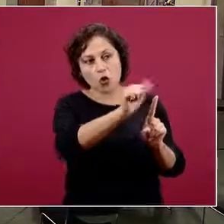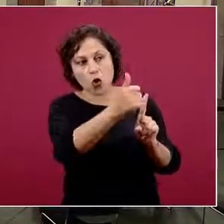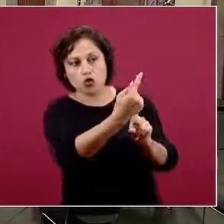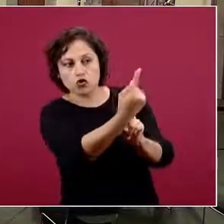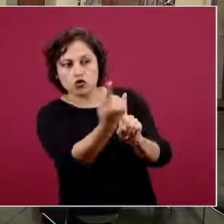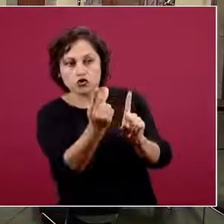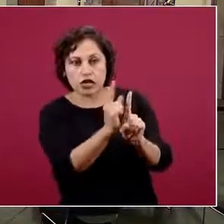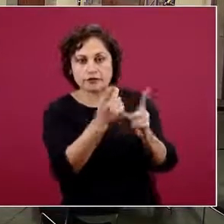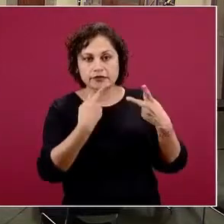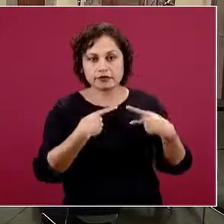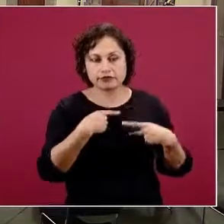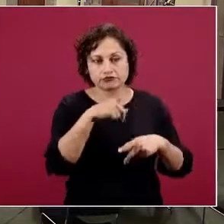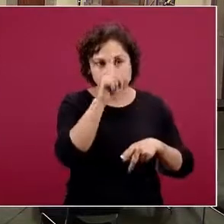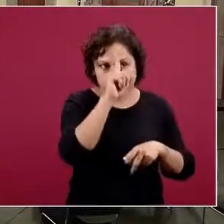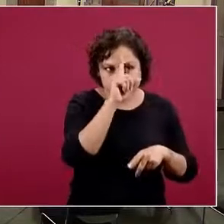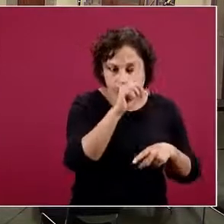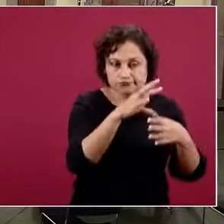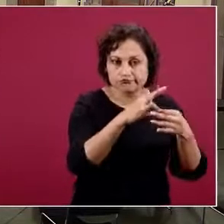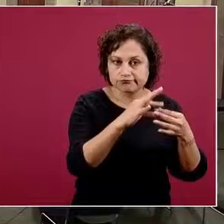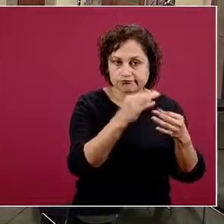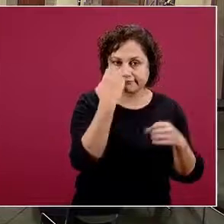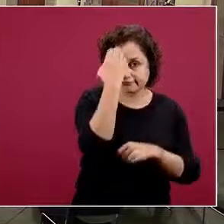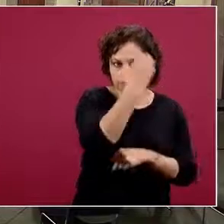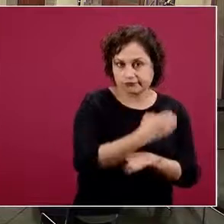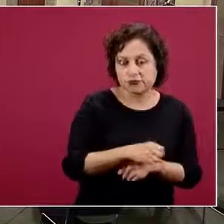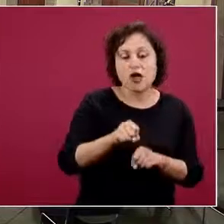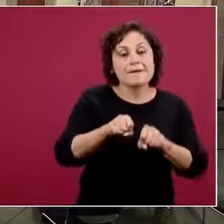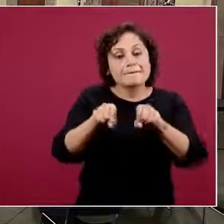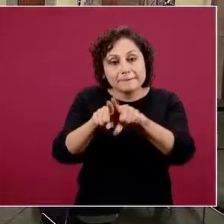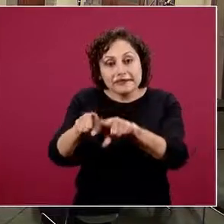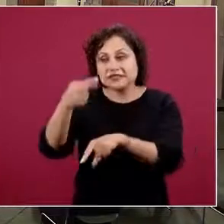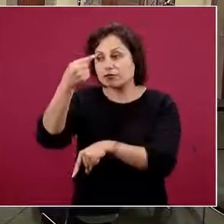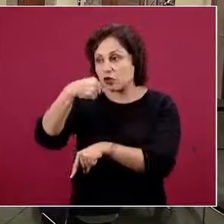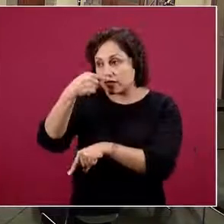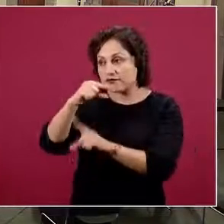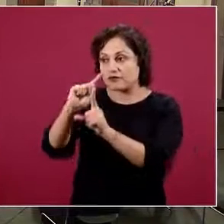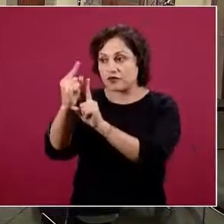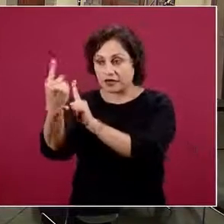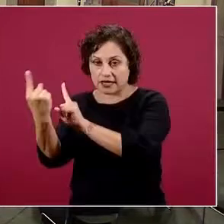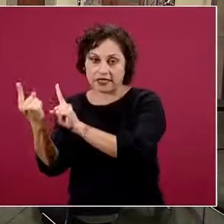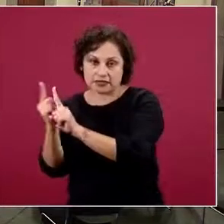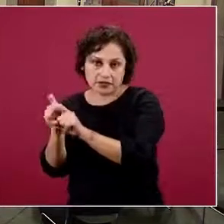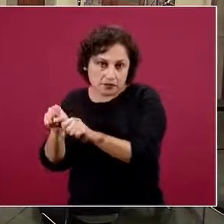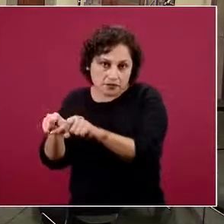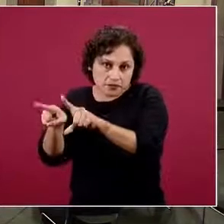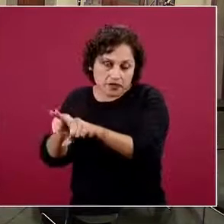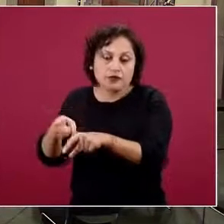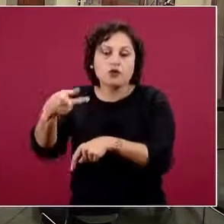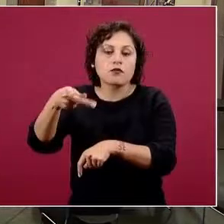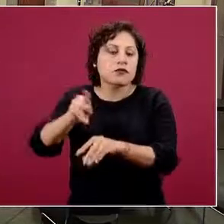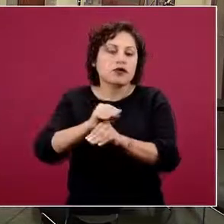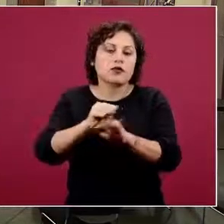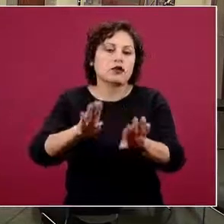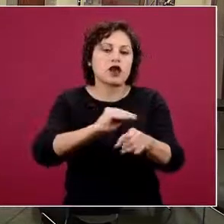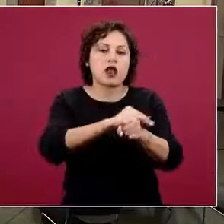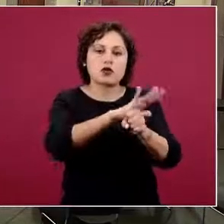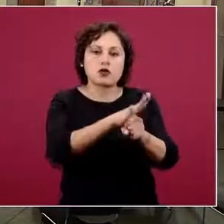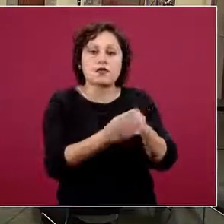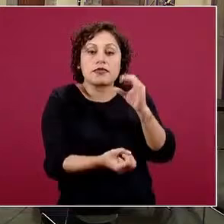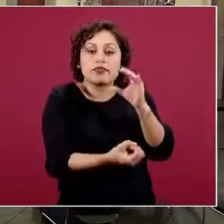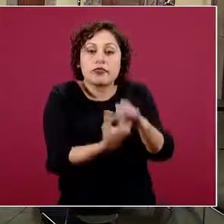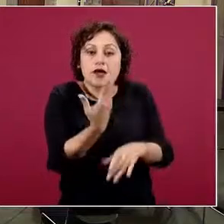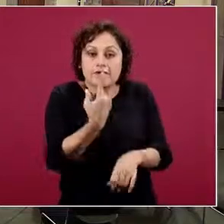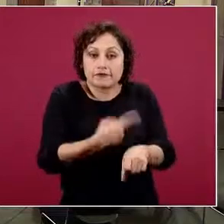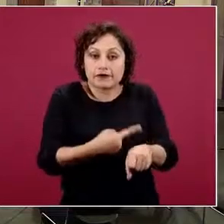influenza, pero en este caso COVID, por lógicamente ser una enfermedad nueva y por todo lo que ha representado en su magnitud y en su afectación, sobre